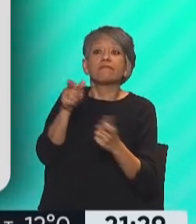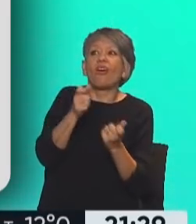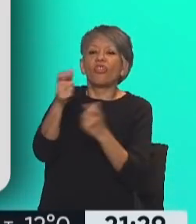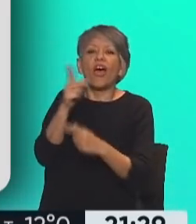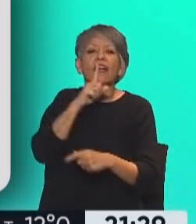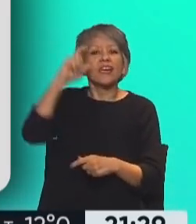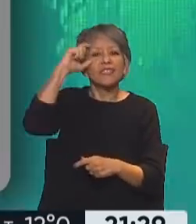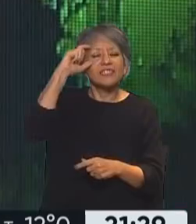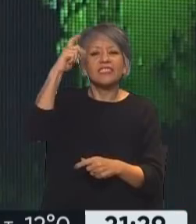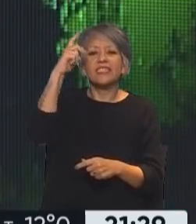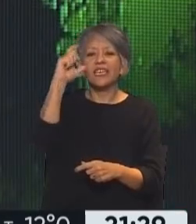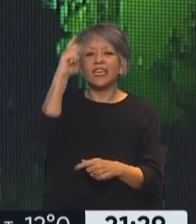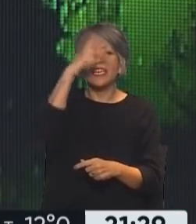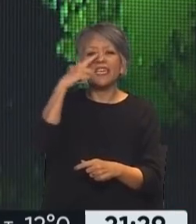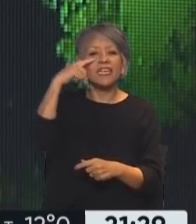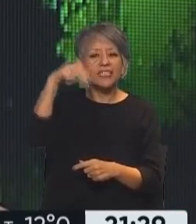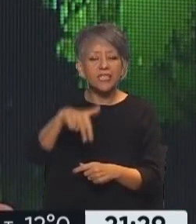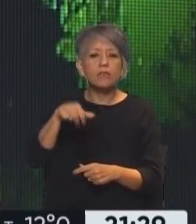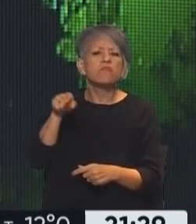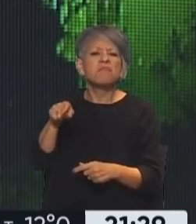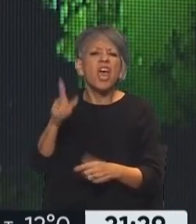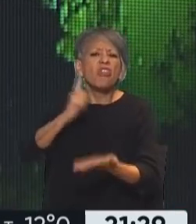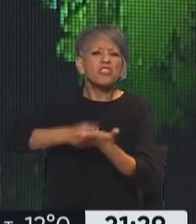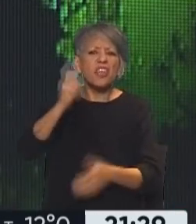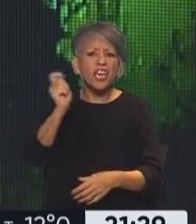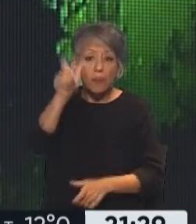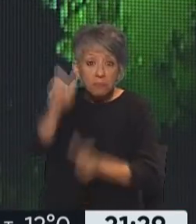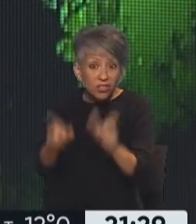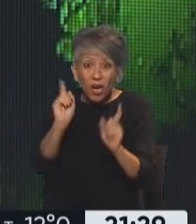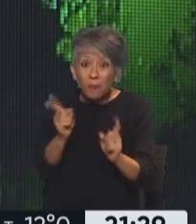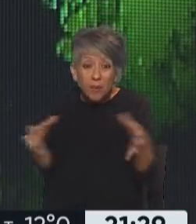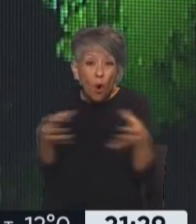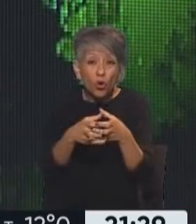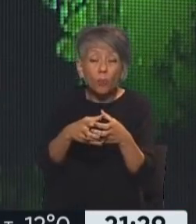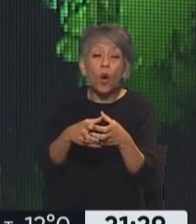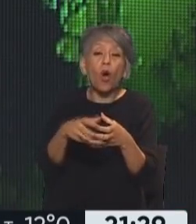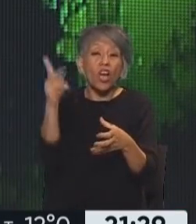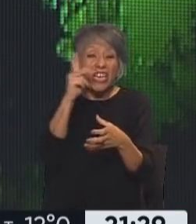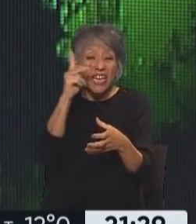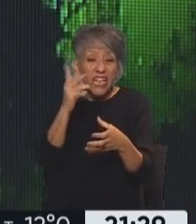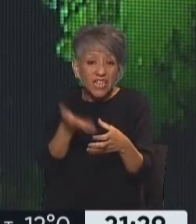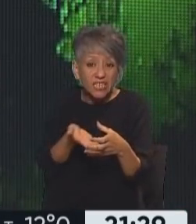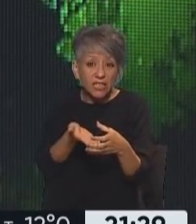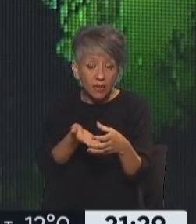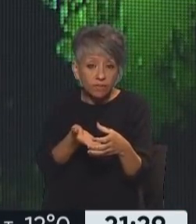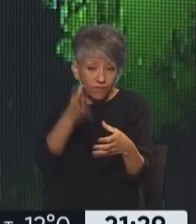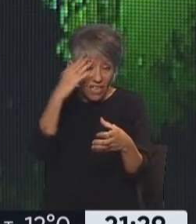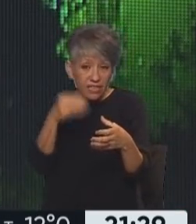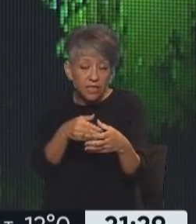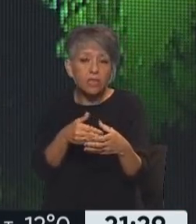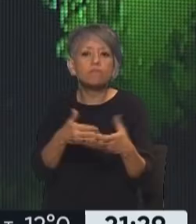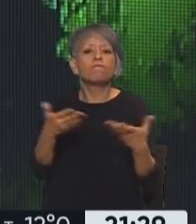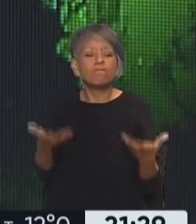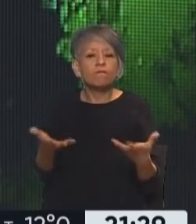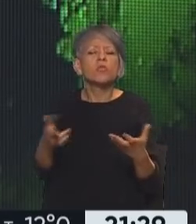organismo está llevado adelante por dirigentes kirchneristas. Entonces, ese mensaje después sigue y dice, ellos armaron un pliego